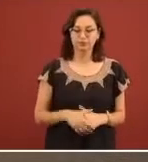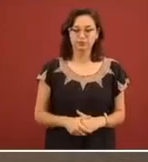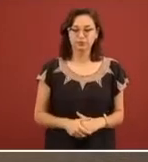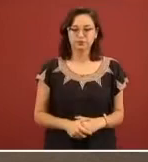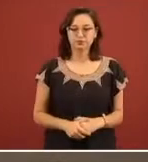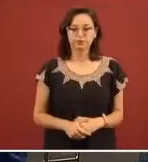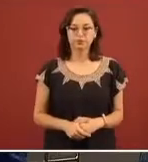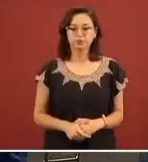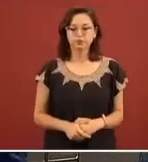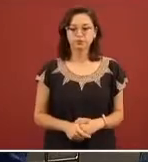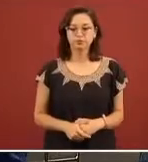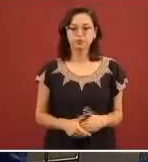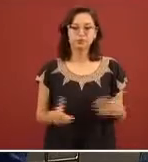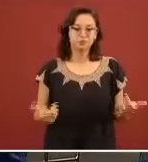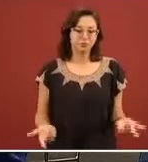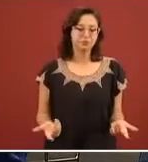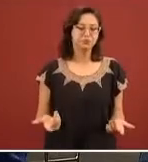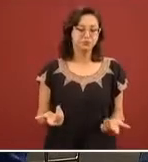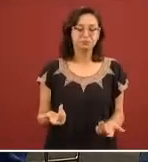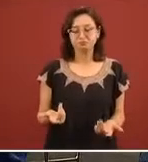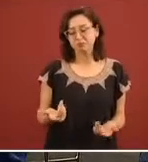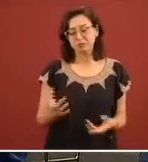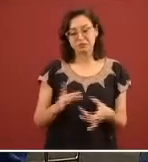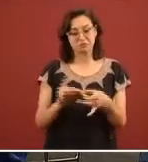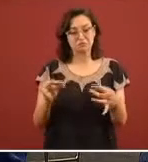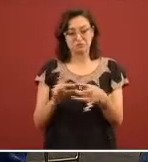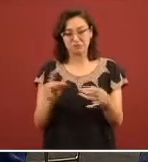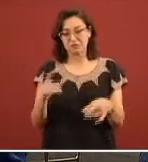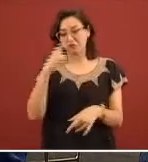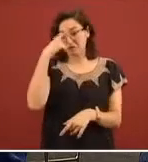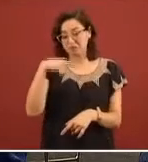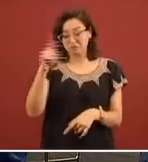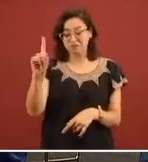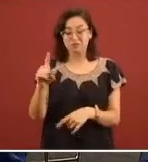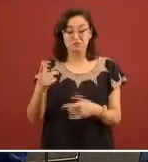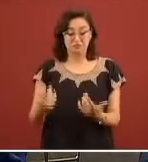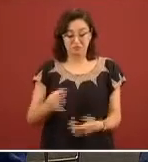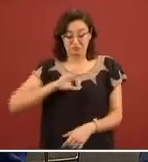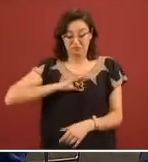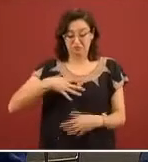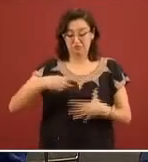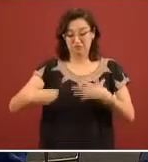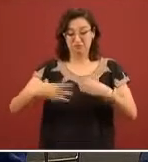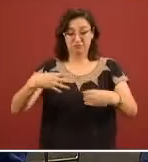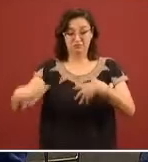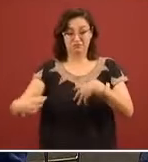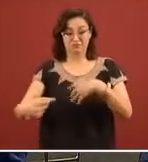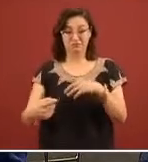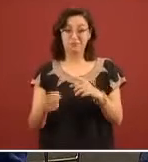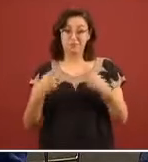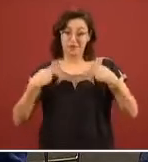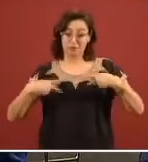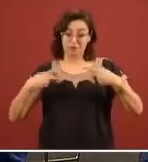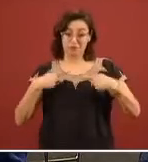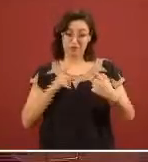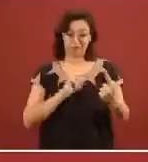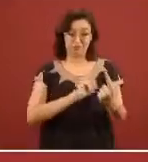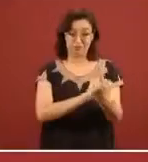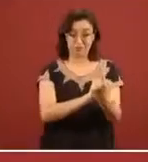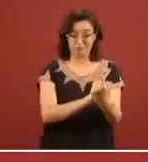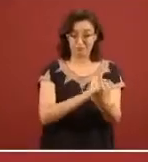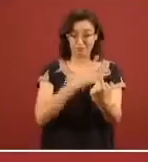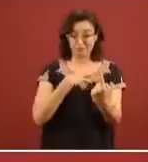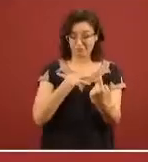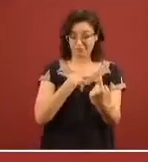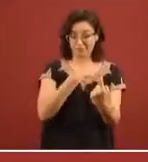muy sencillo de alguna manera explicarlo. La enfermedad se transmite sabemos que es una enfermedad que se transmite de persona a persona. Una